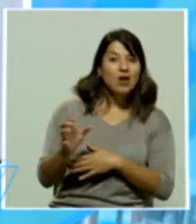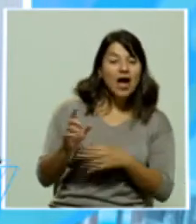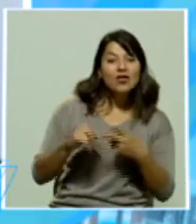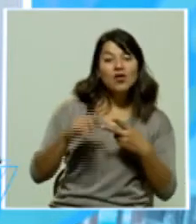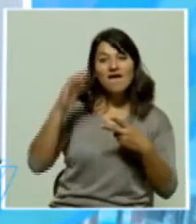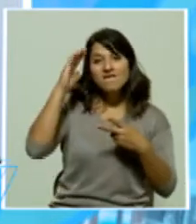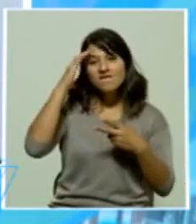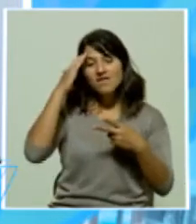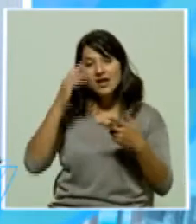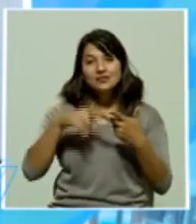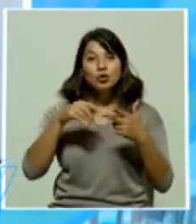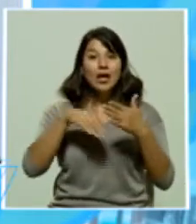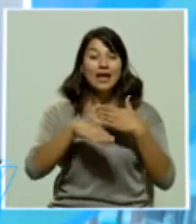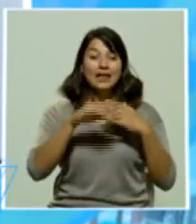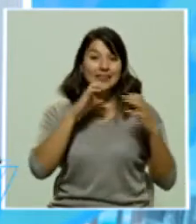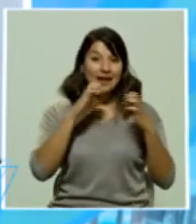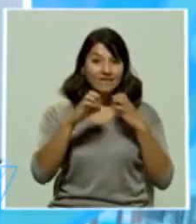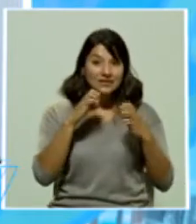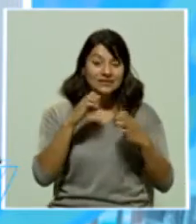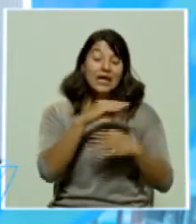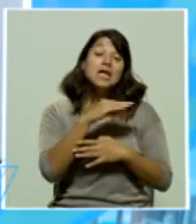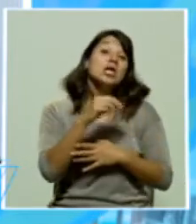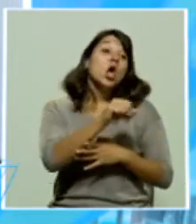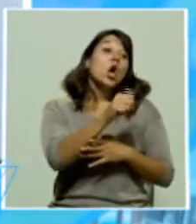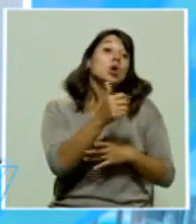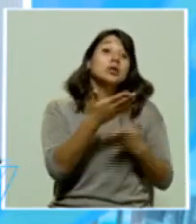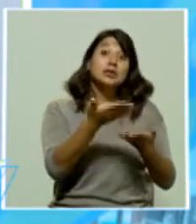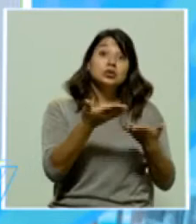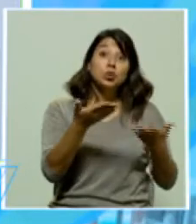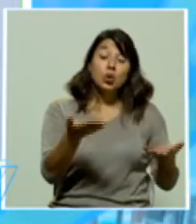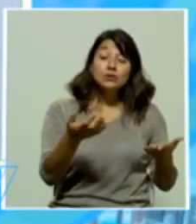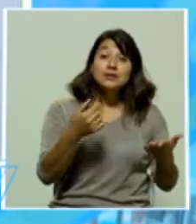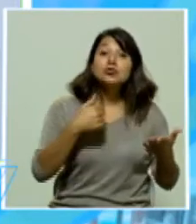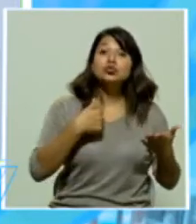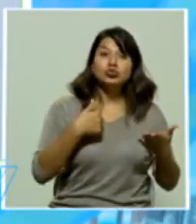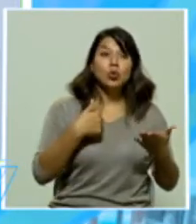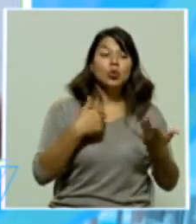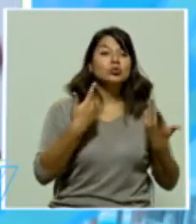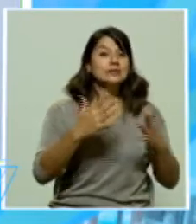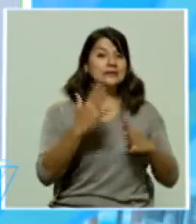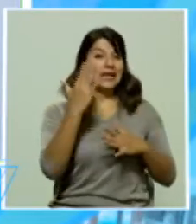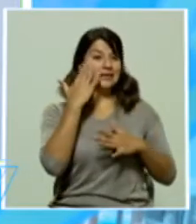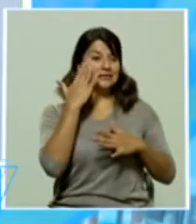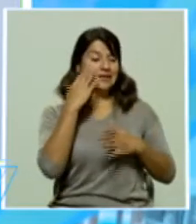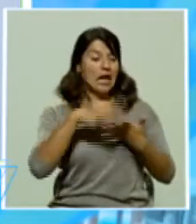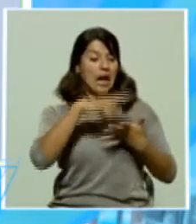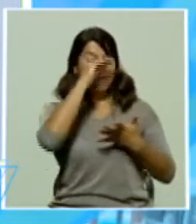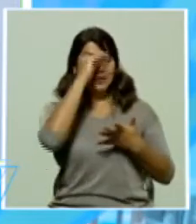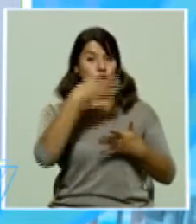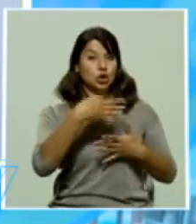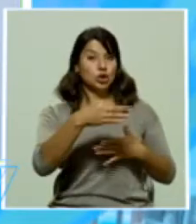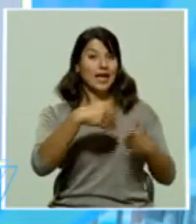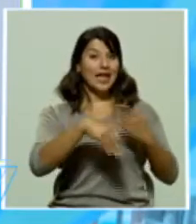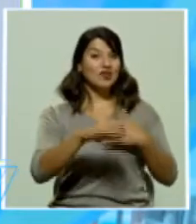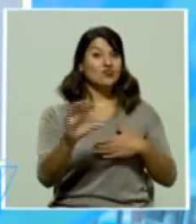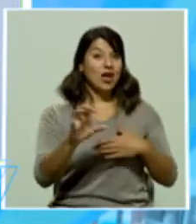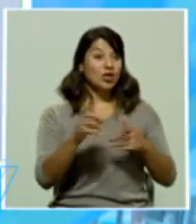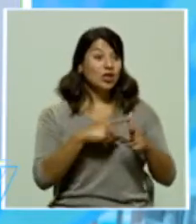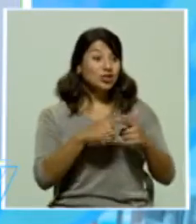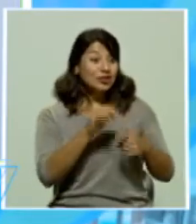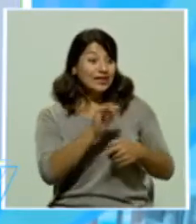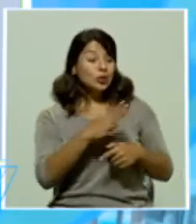en las entrevistas que hago. Y hay cosas que al contrario aprendo todos los días en la radio y que me permiten en